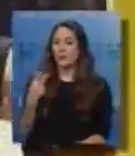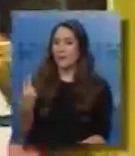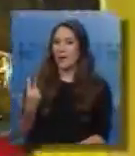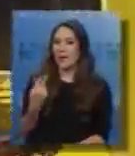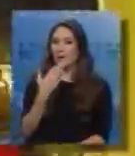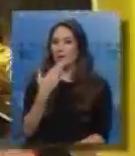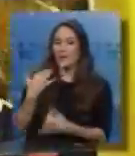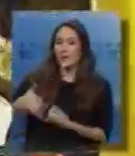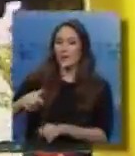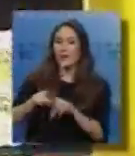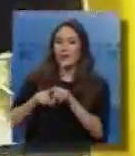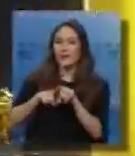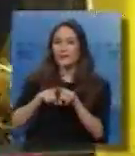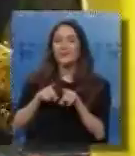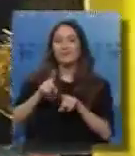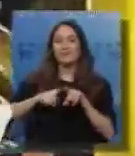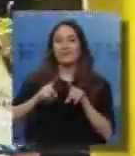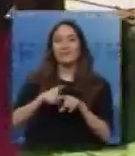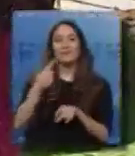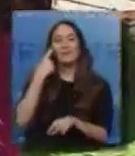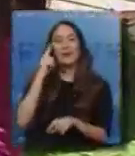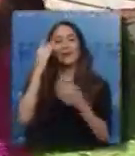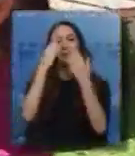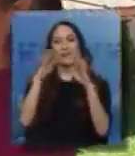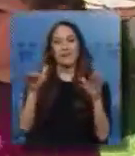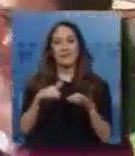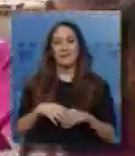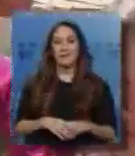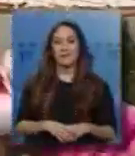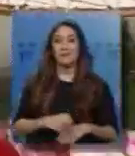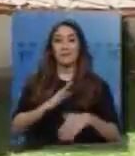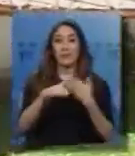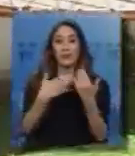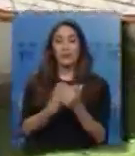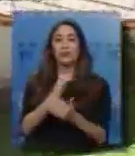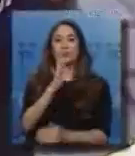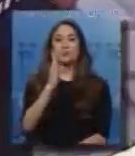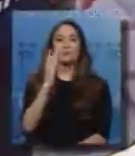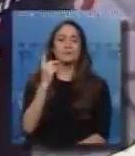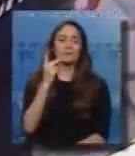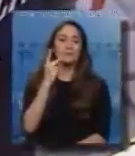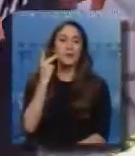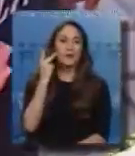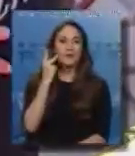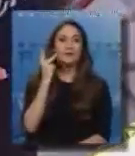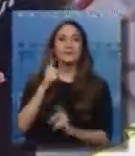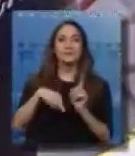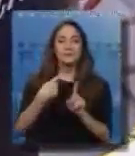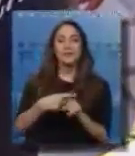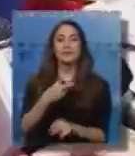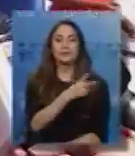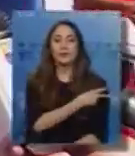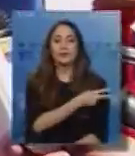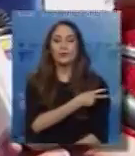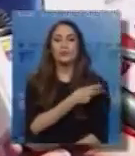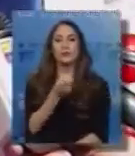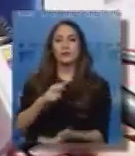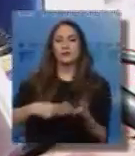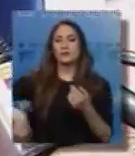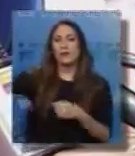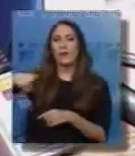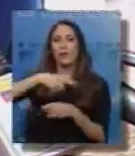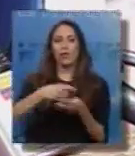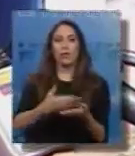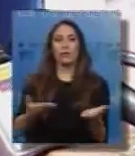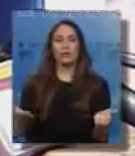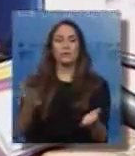fueron parte de la denominada aldea navideña. Cada detalle fue elaborado por sus maestros y sus mismos padres. Un encuentro familiar,